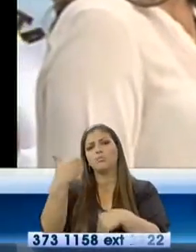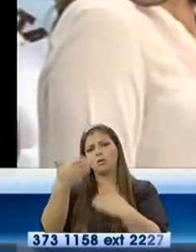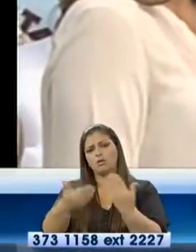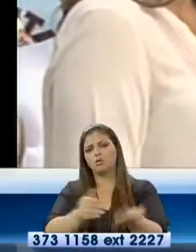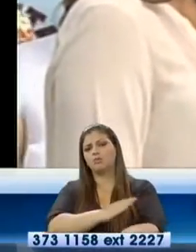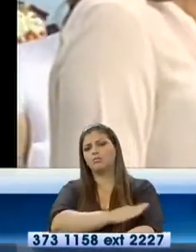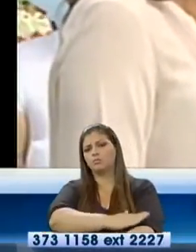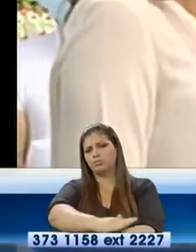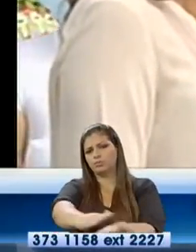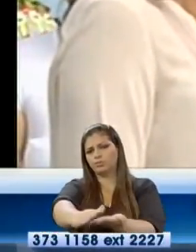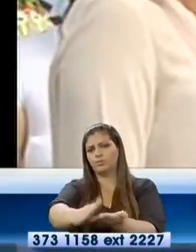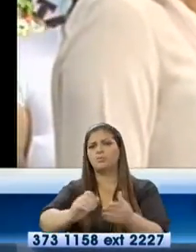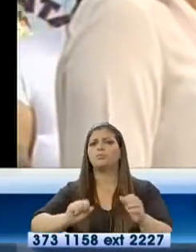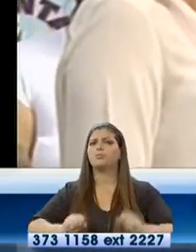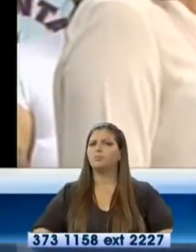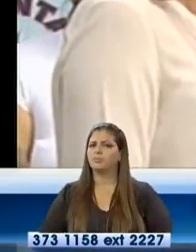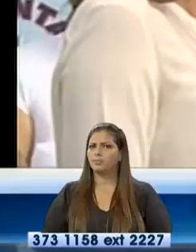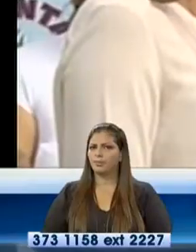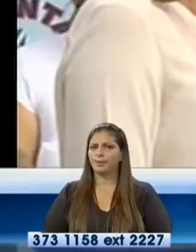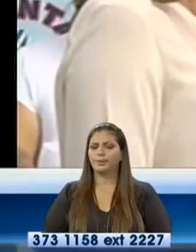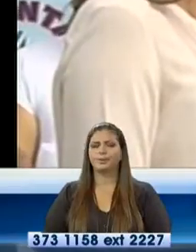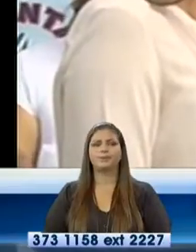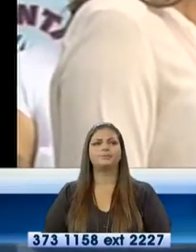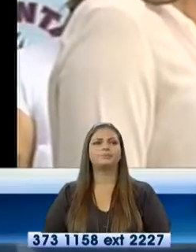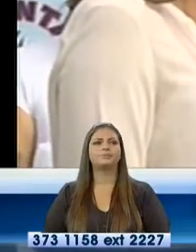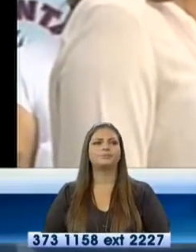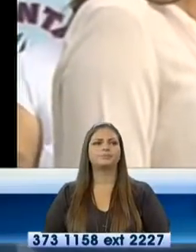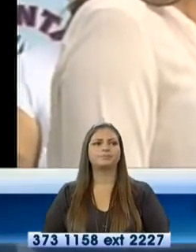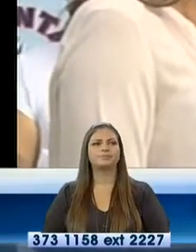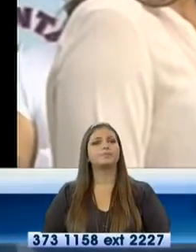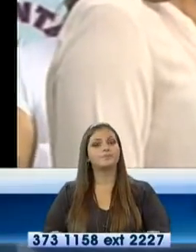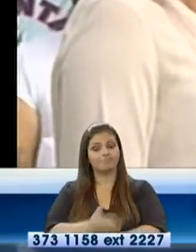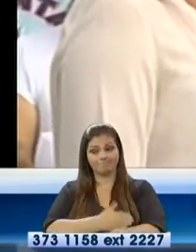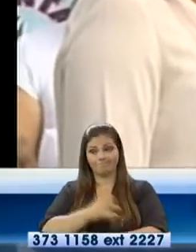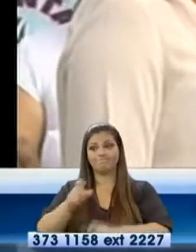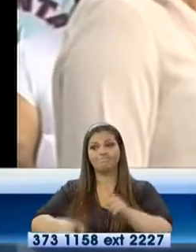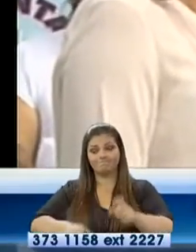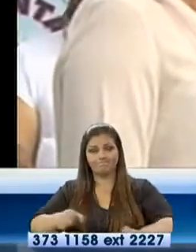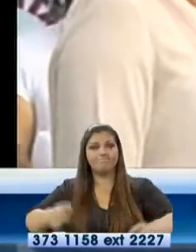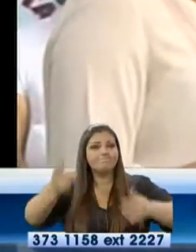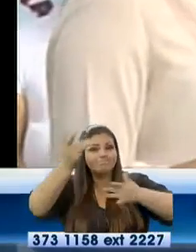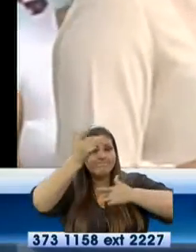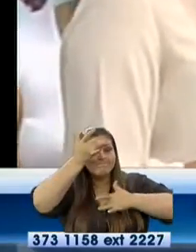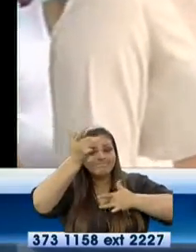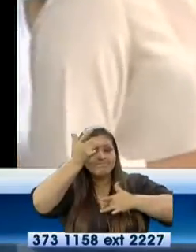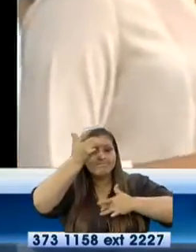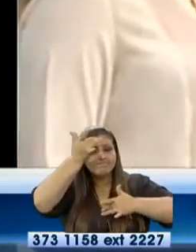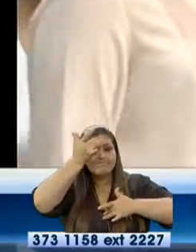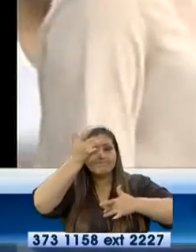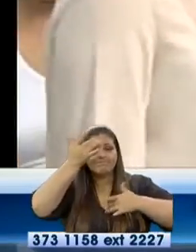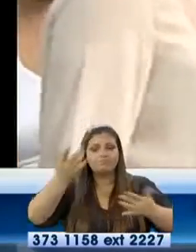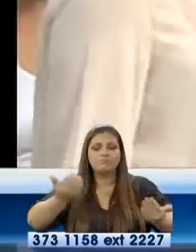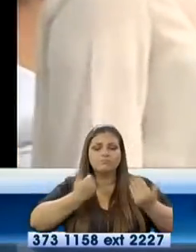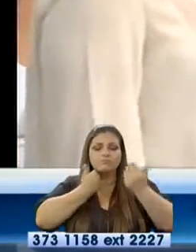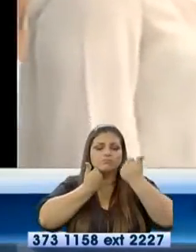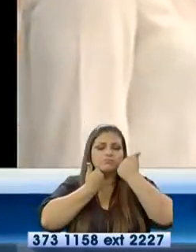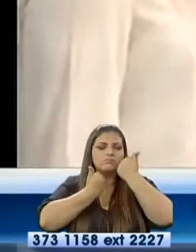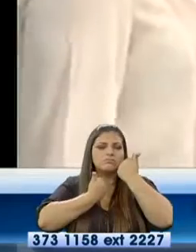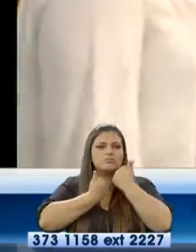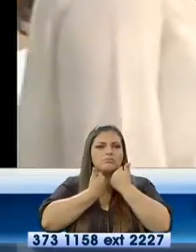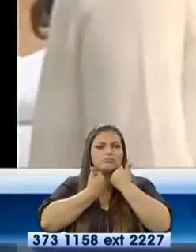eso queremos, porque lamentablemente aquí han habido enfermos y aquí no hay cómo puedan entrar las unidades, lo que